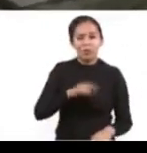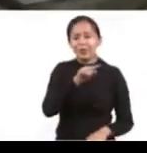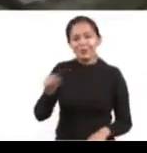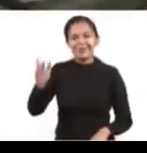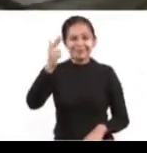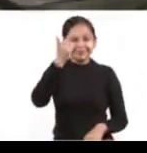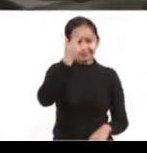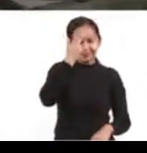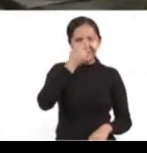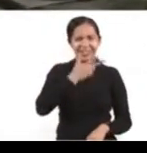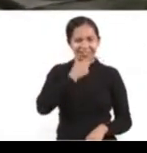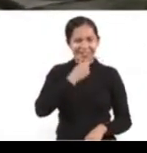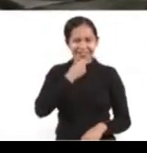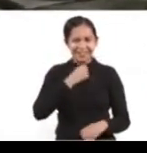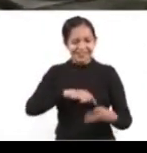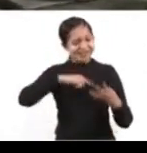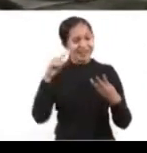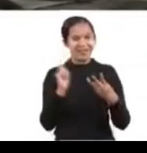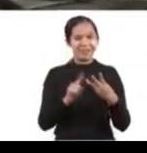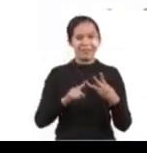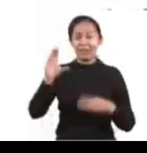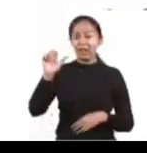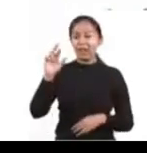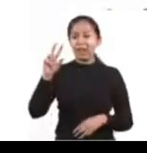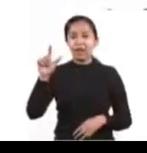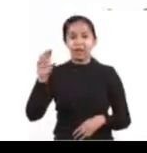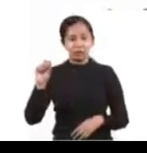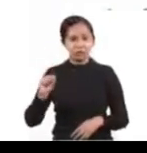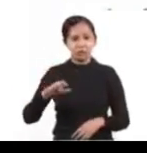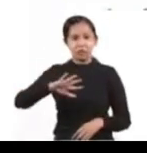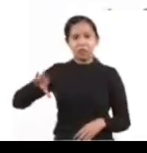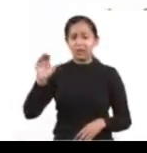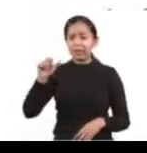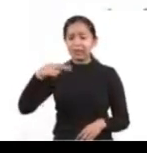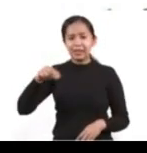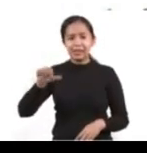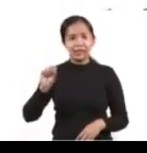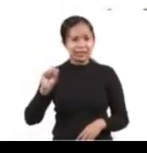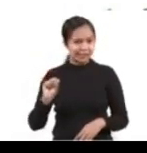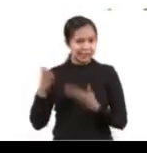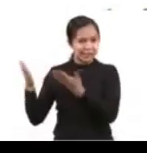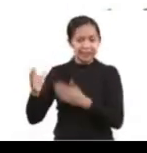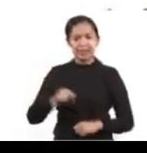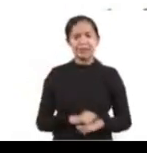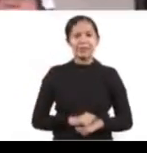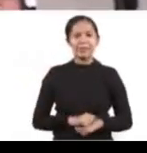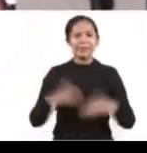uno de los grandes también. Me refiero a Carlos Cañas Zárate.